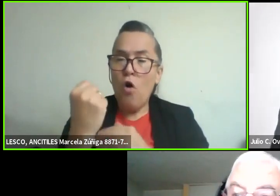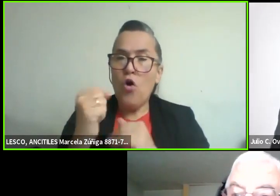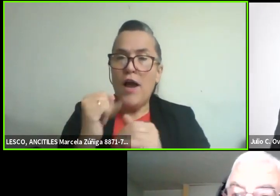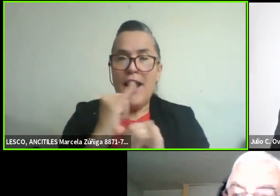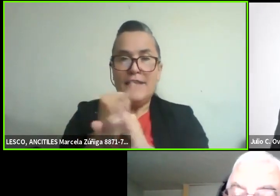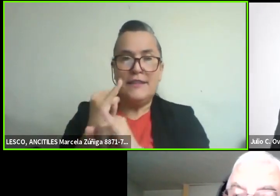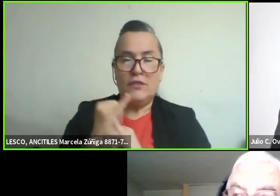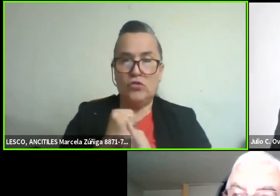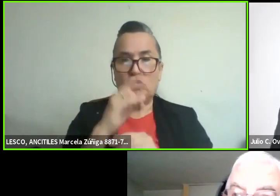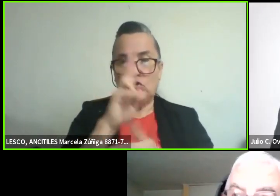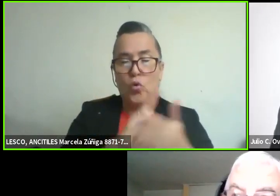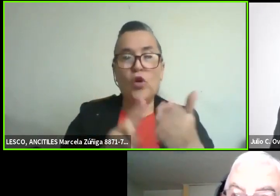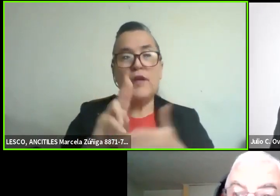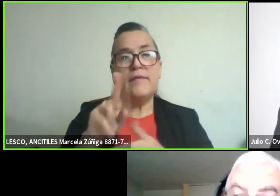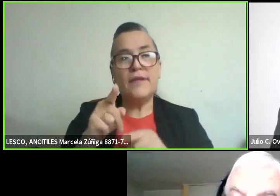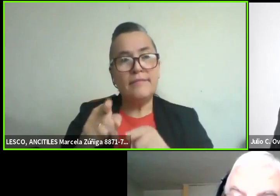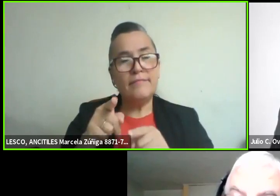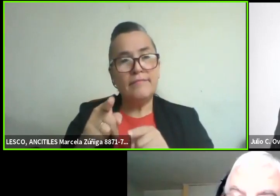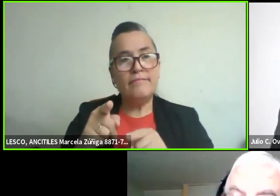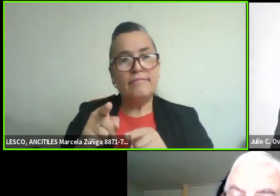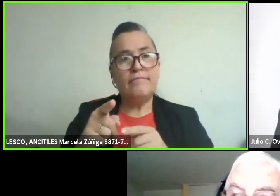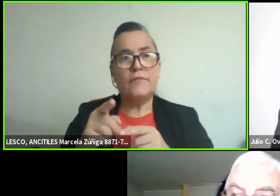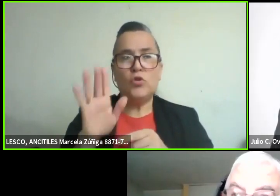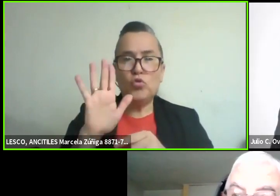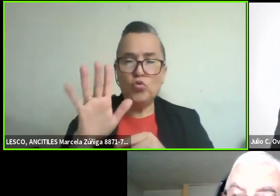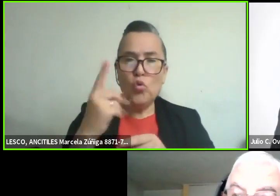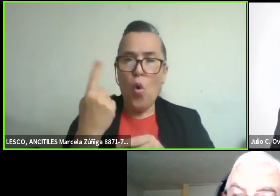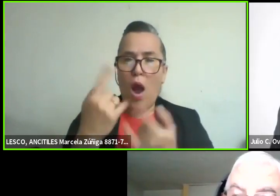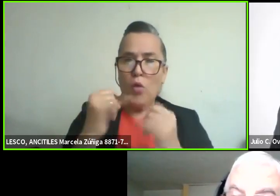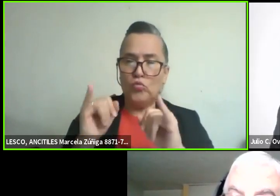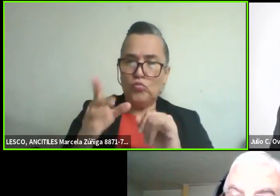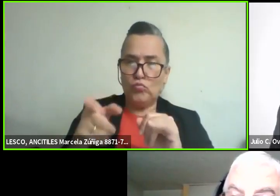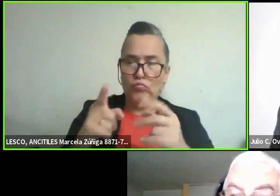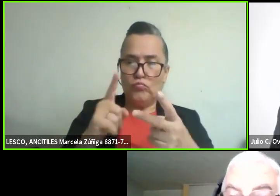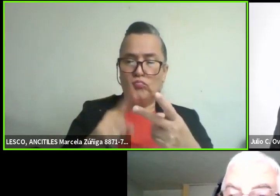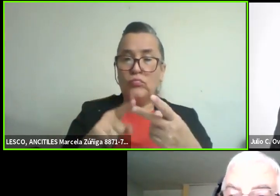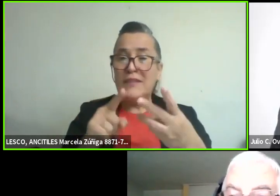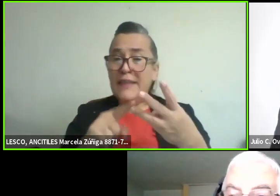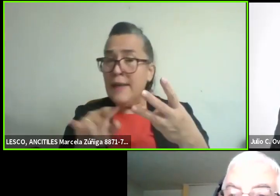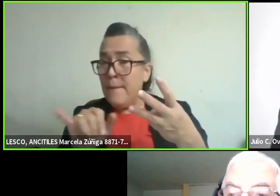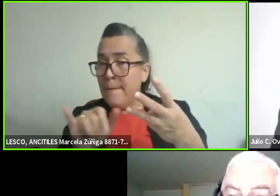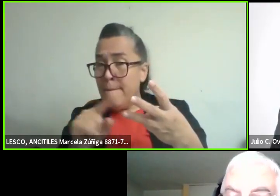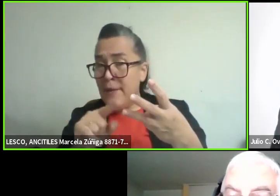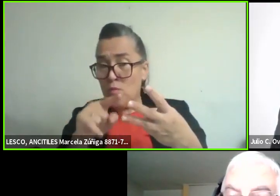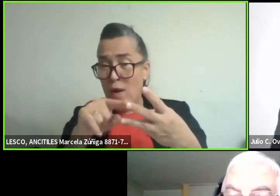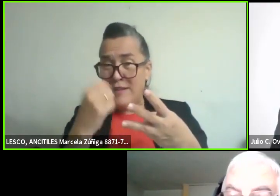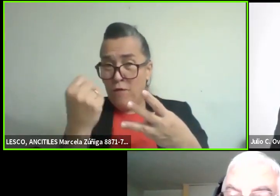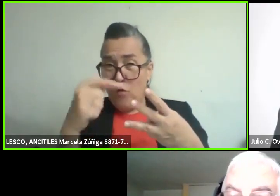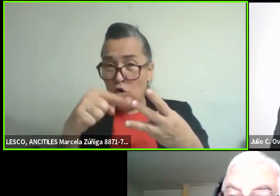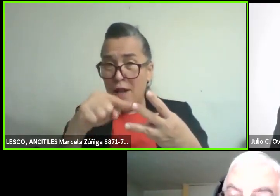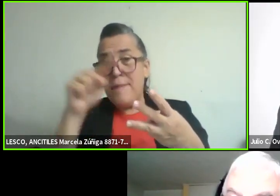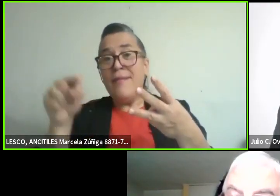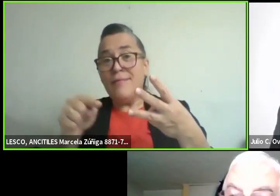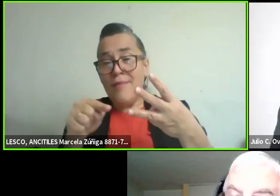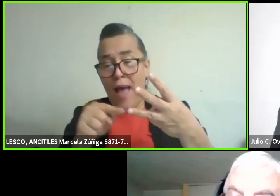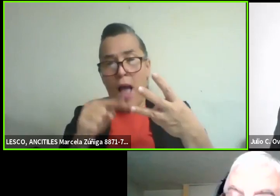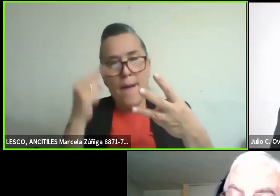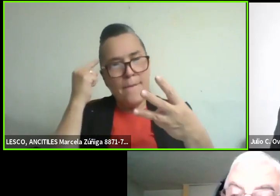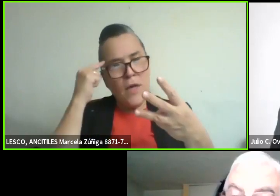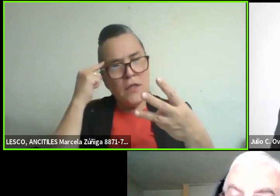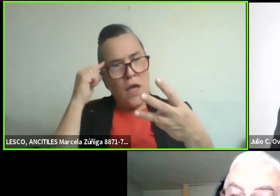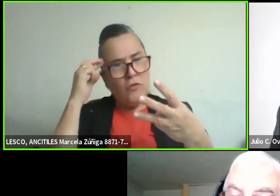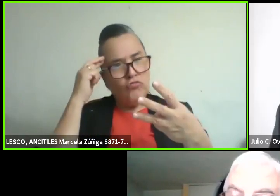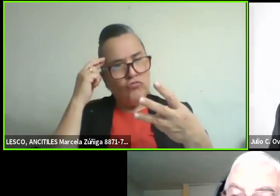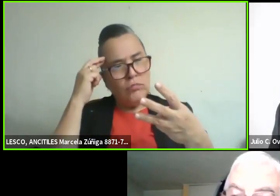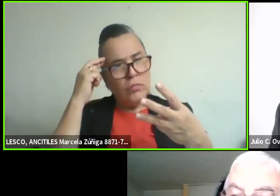instituciones universitarias fortalecer su autonomía y al mismo tiempo ese fortalecimiento conlleva pensar y reflexionar